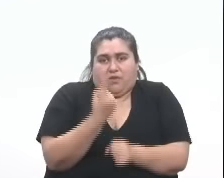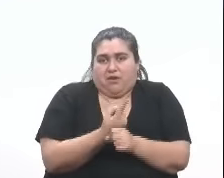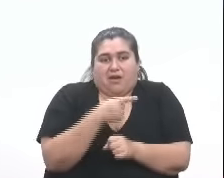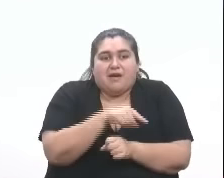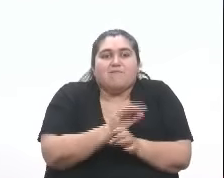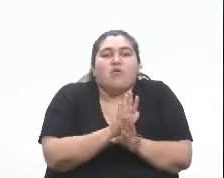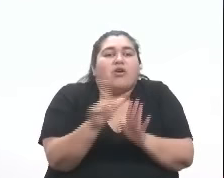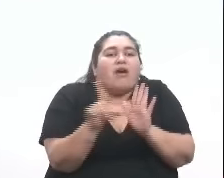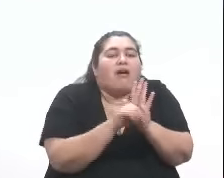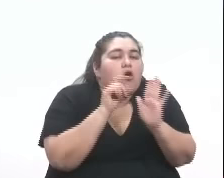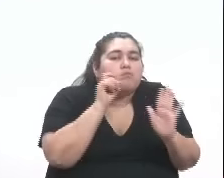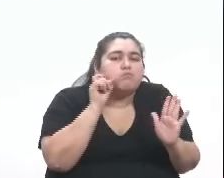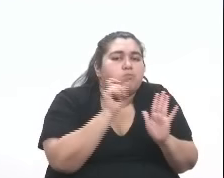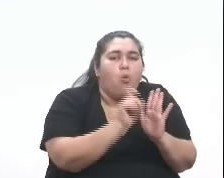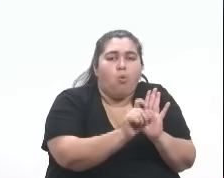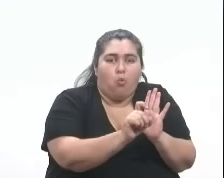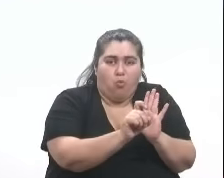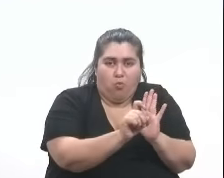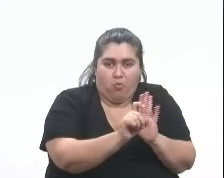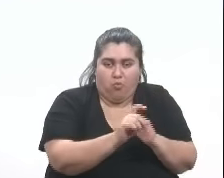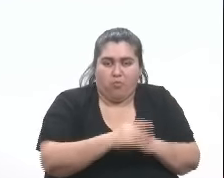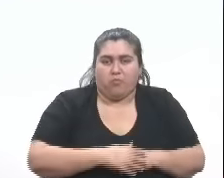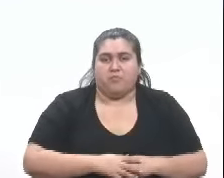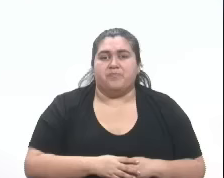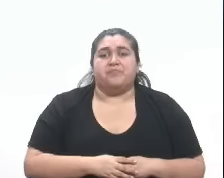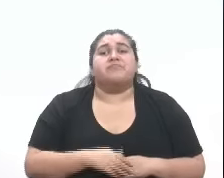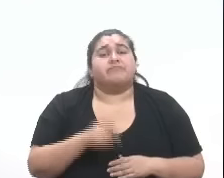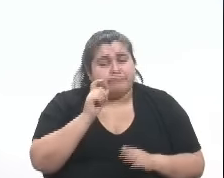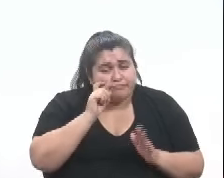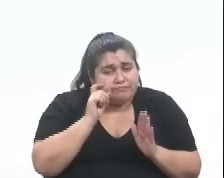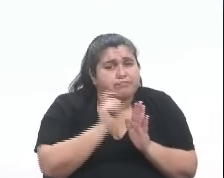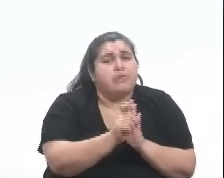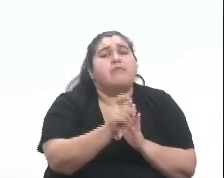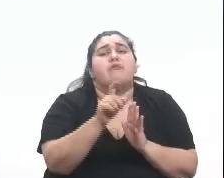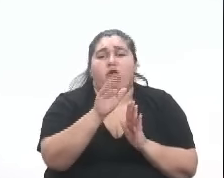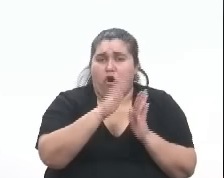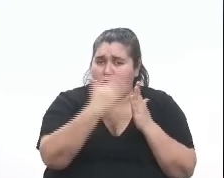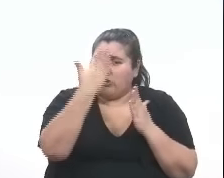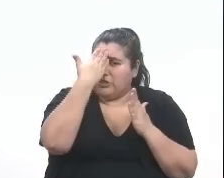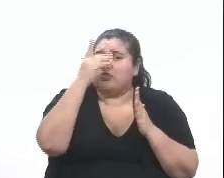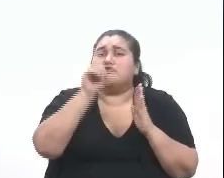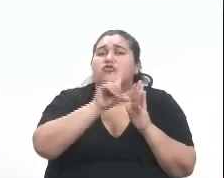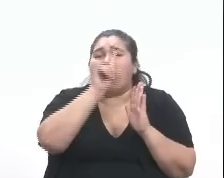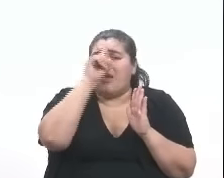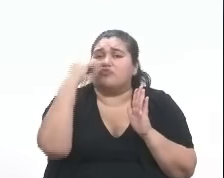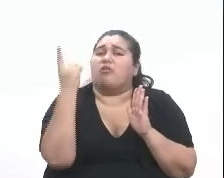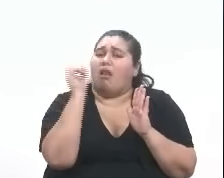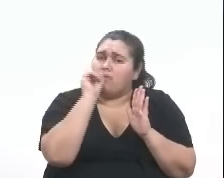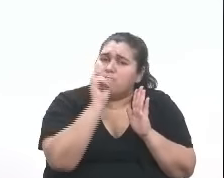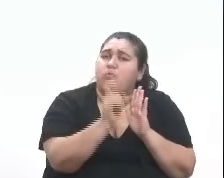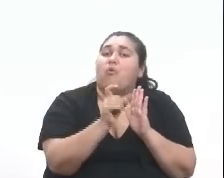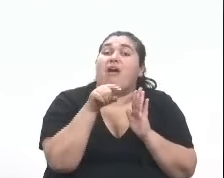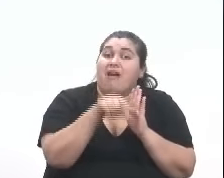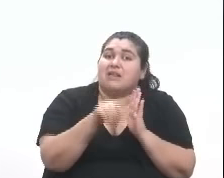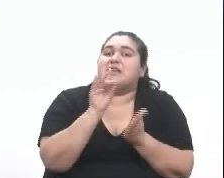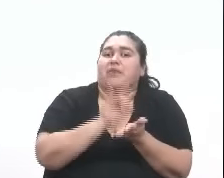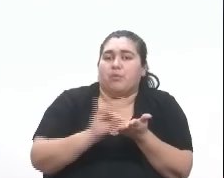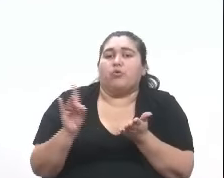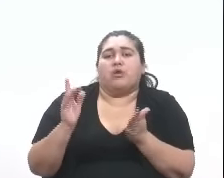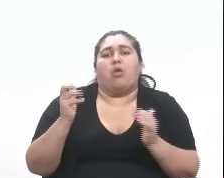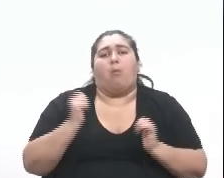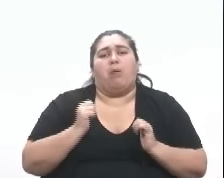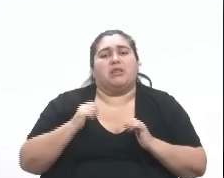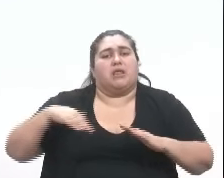Constitución Nacional. Acá se dijo eso, viola la Constitución Nacional. Ese es el DNU que, diputados, tiene pendiente el